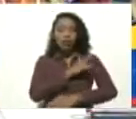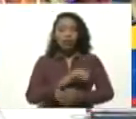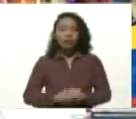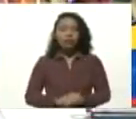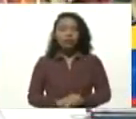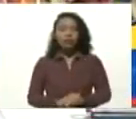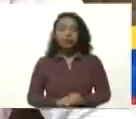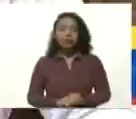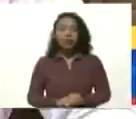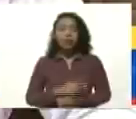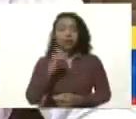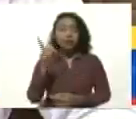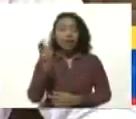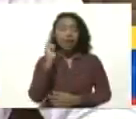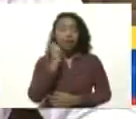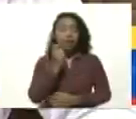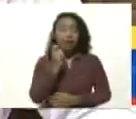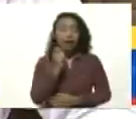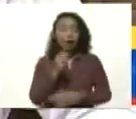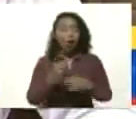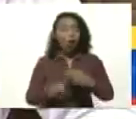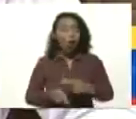Esa es la tarea, construir